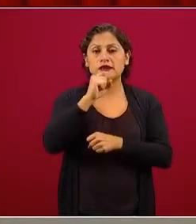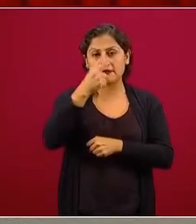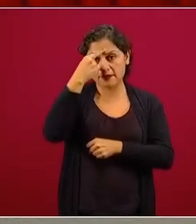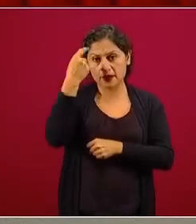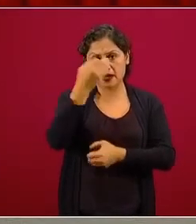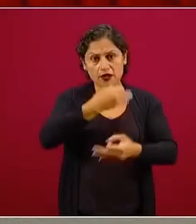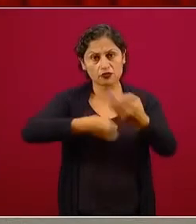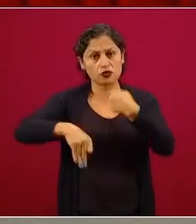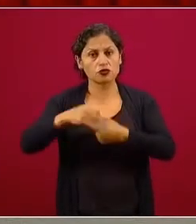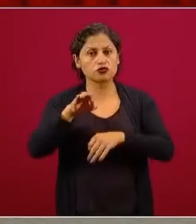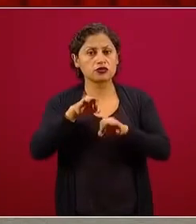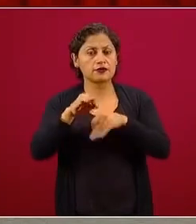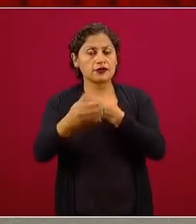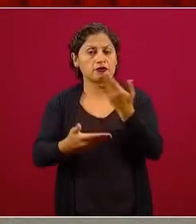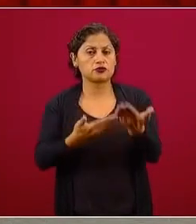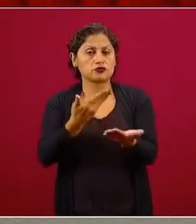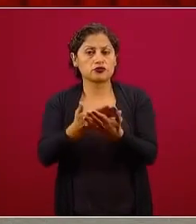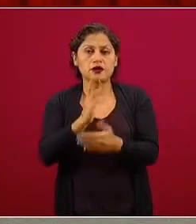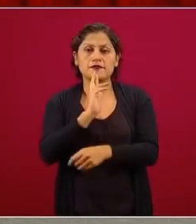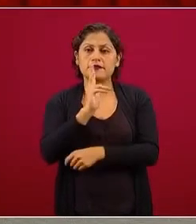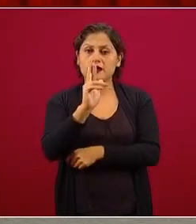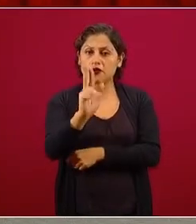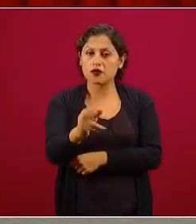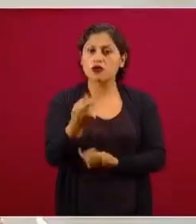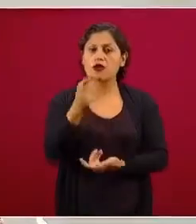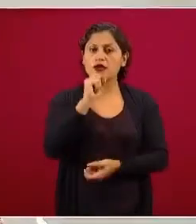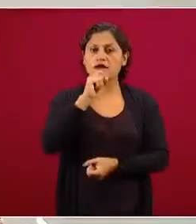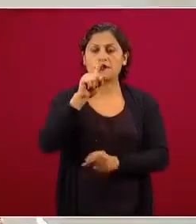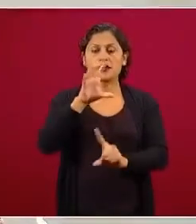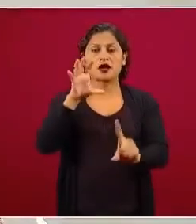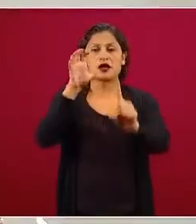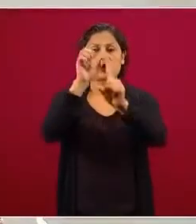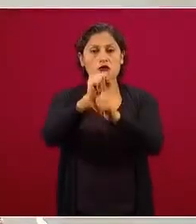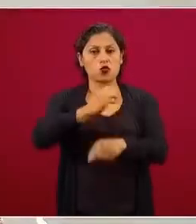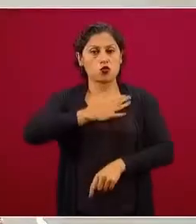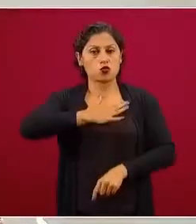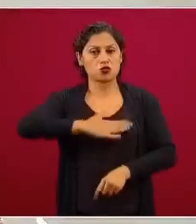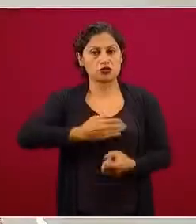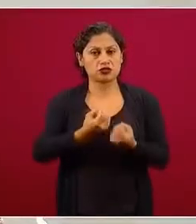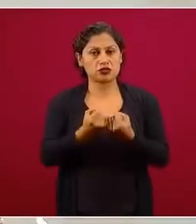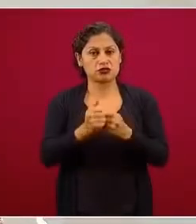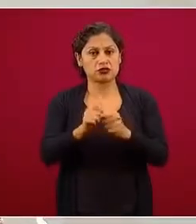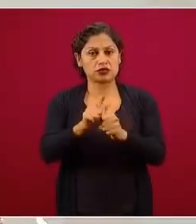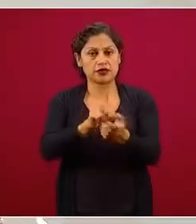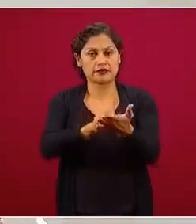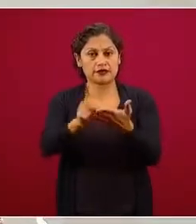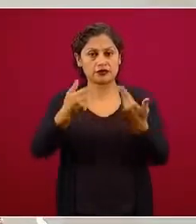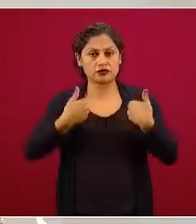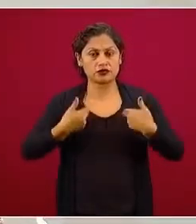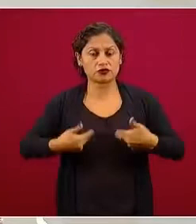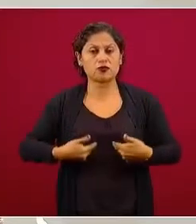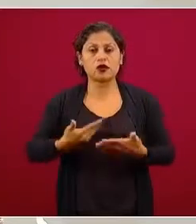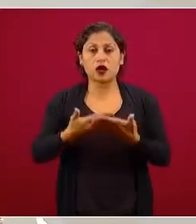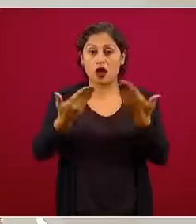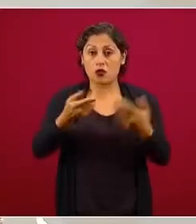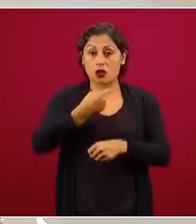social. Lograr la justicia social y los derechos humanos, alcanzamos así la membresía en pleno derecho, así como